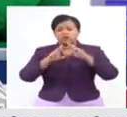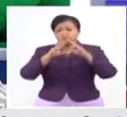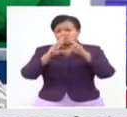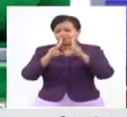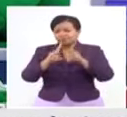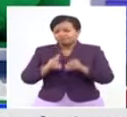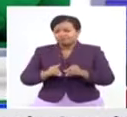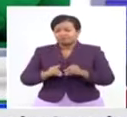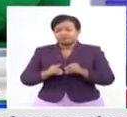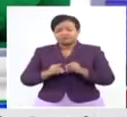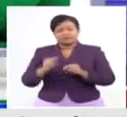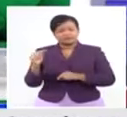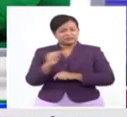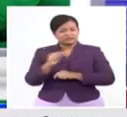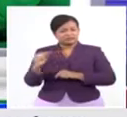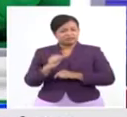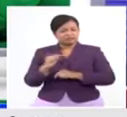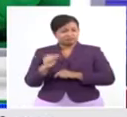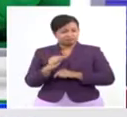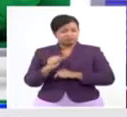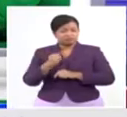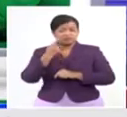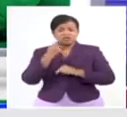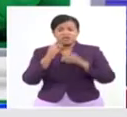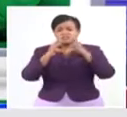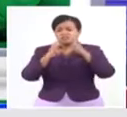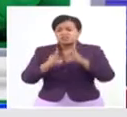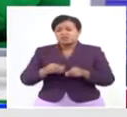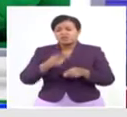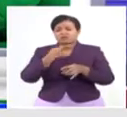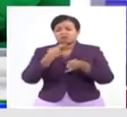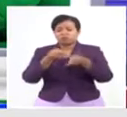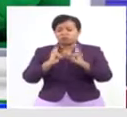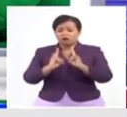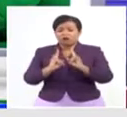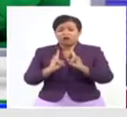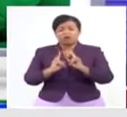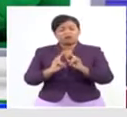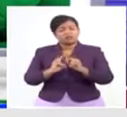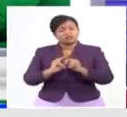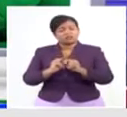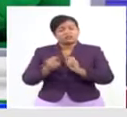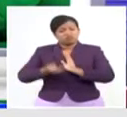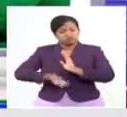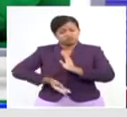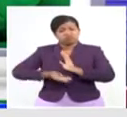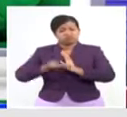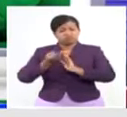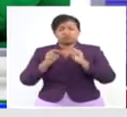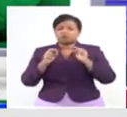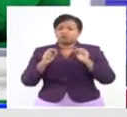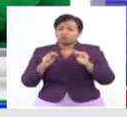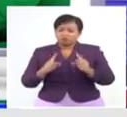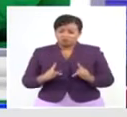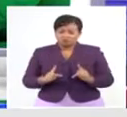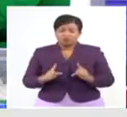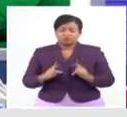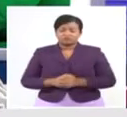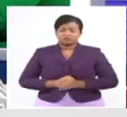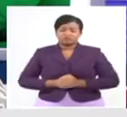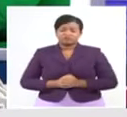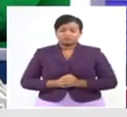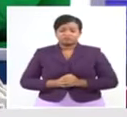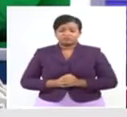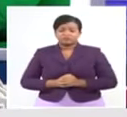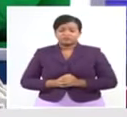fundamentales, incidencia y letalidad un tanto elevadas nuevamente en el día de hoy. Tenemos